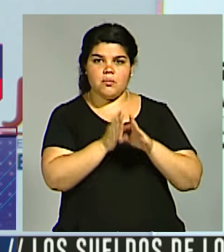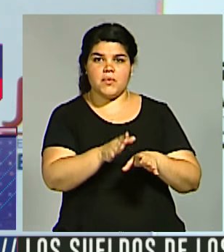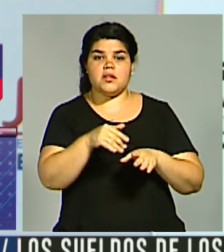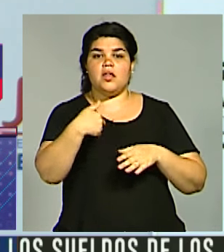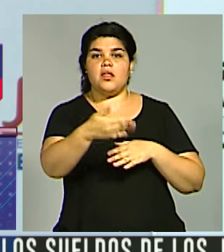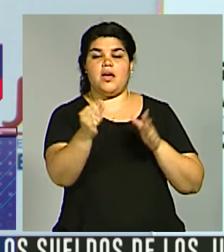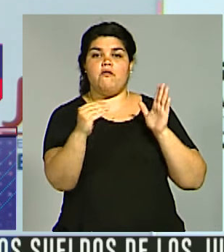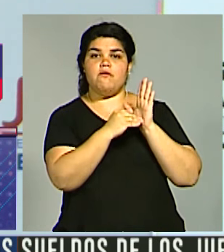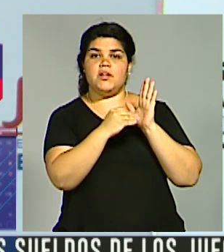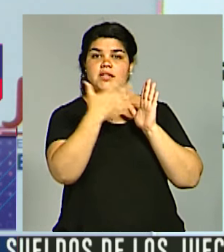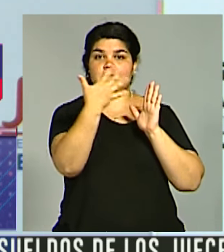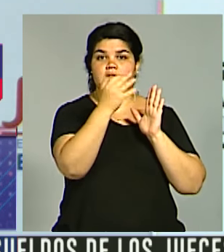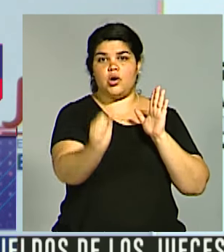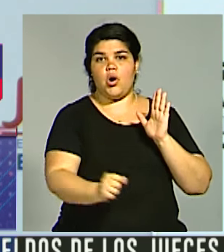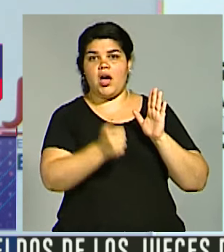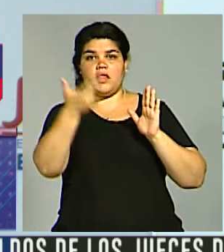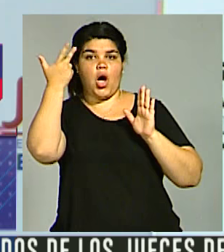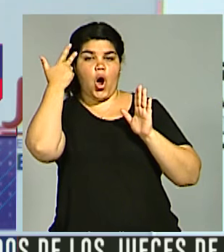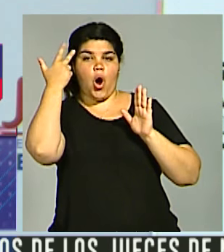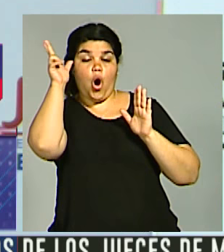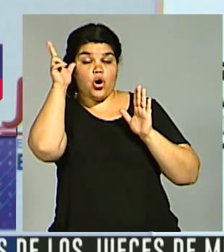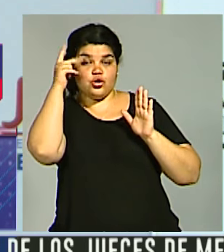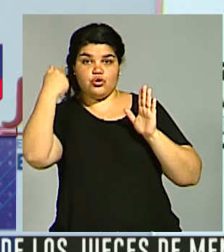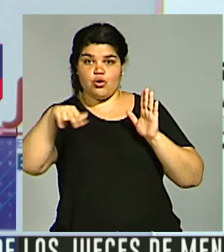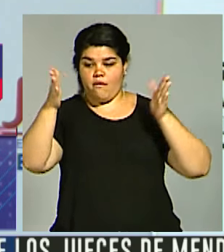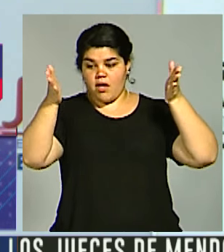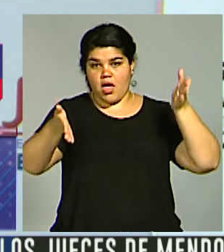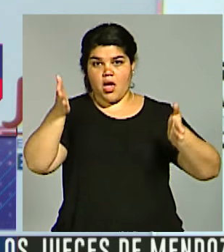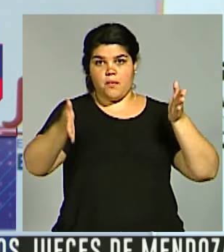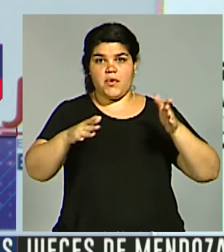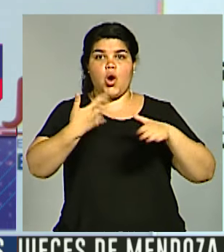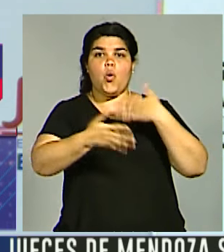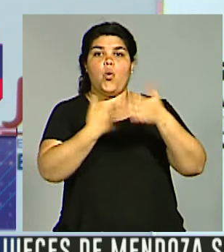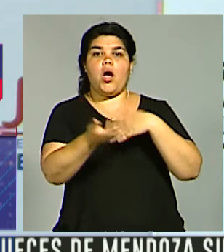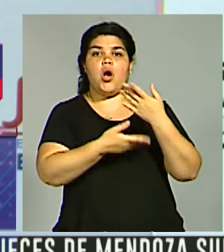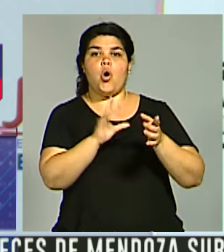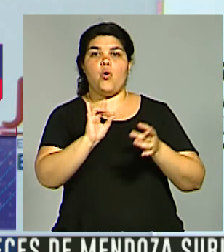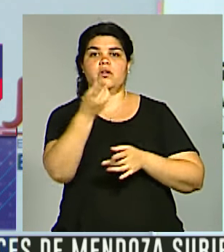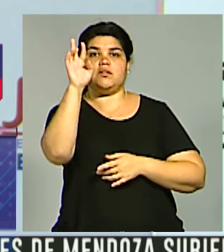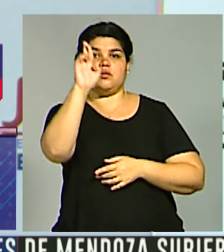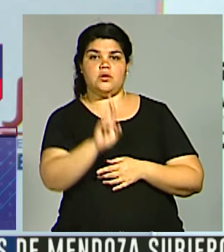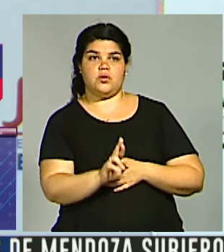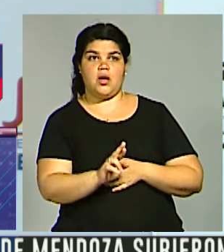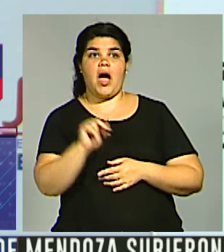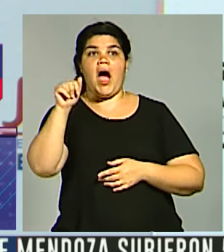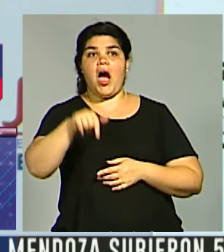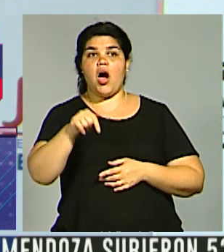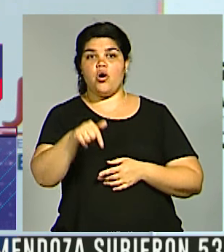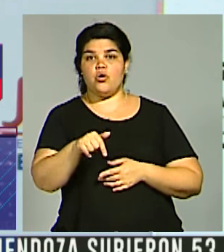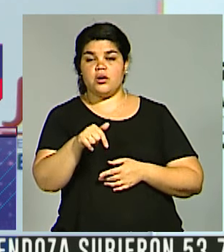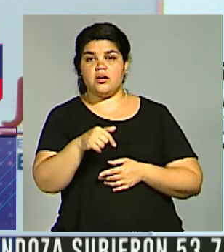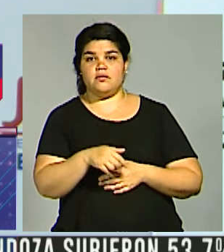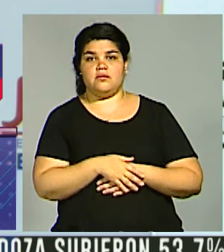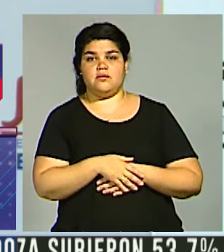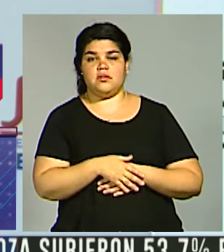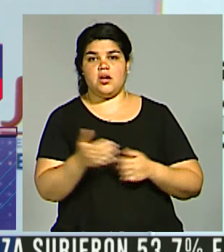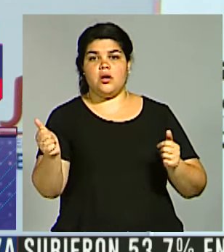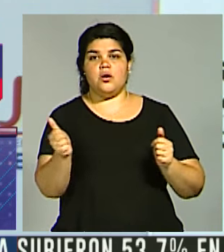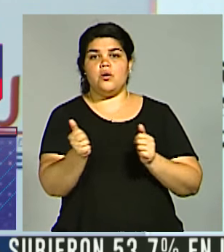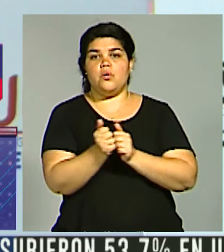desde el 5 hasta el 8 de noviembre, los Juegos Universitarios Regionales. Nosotros ahora sí tenemos la oportunidad de conversar con el